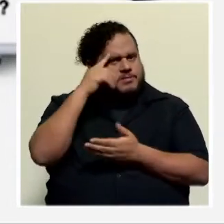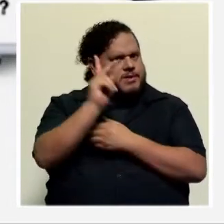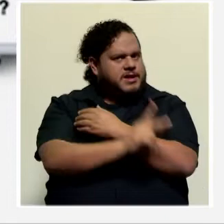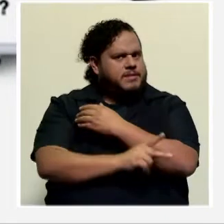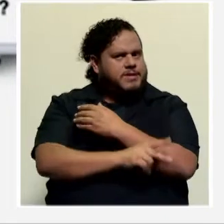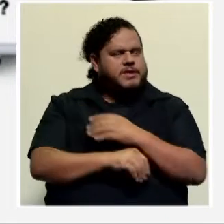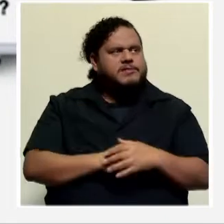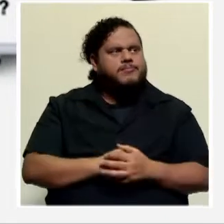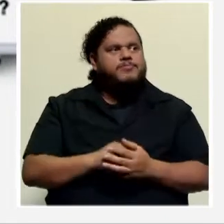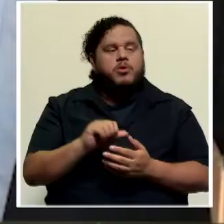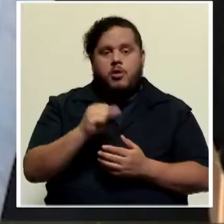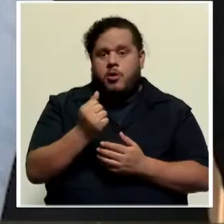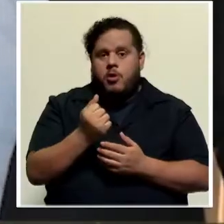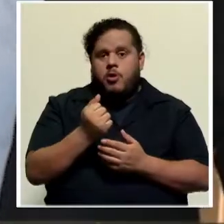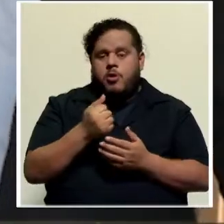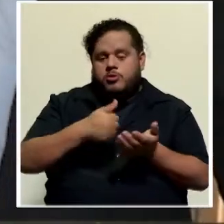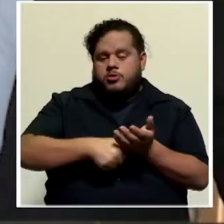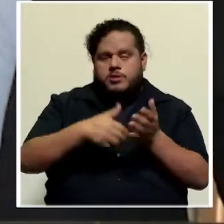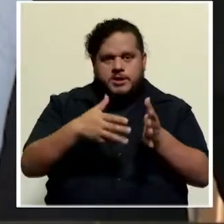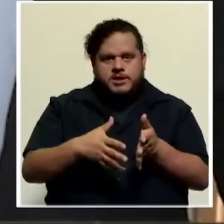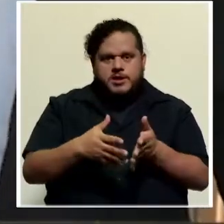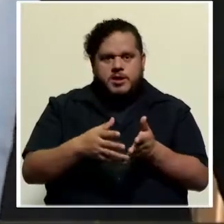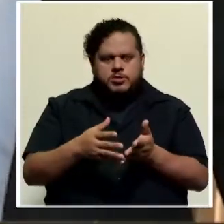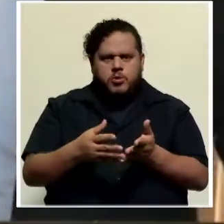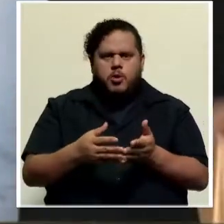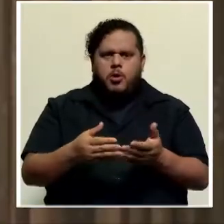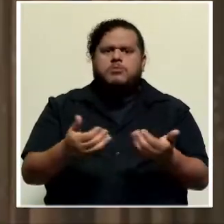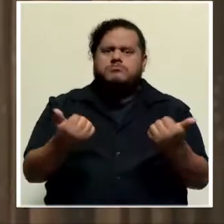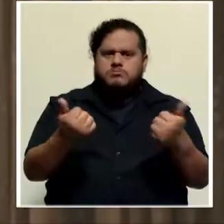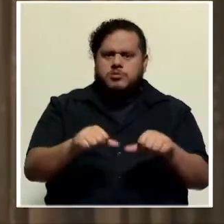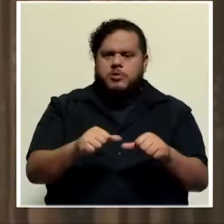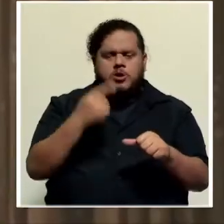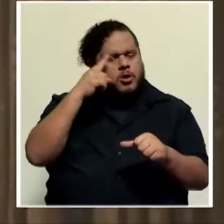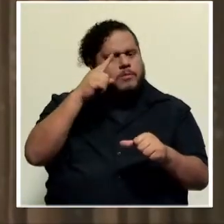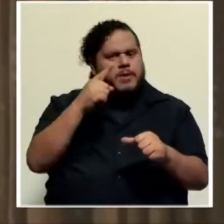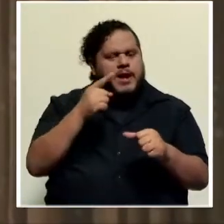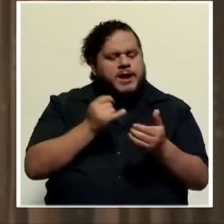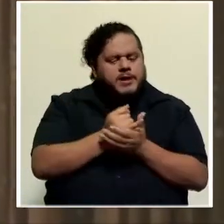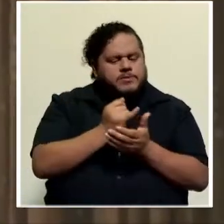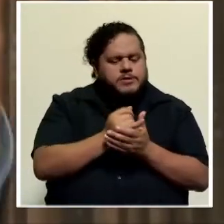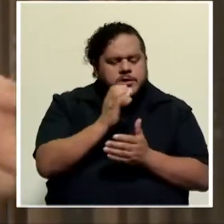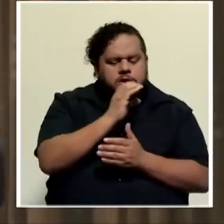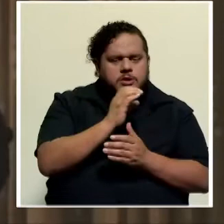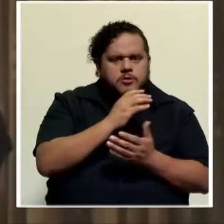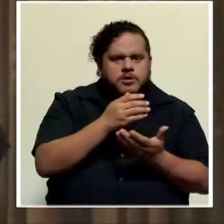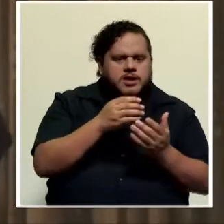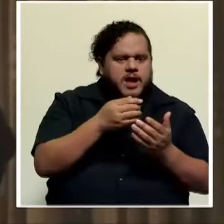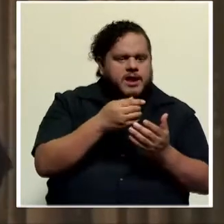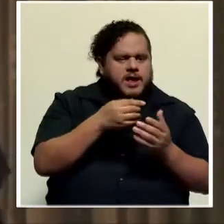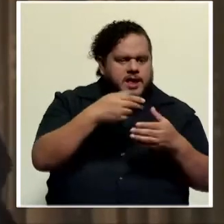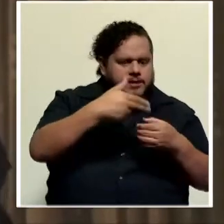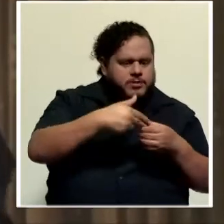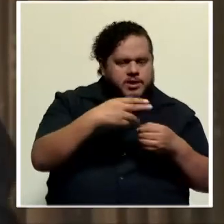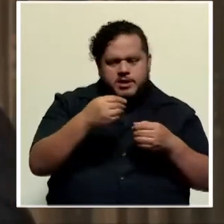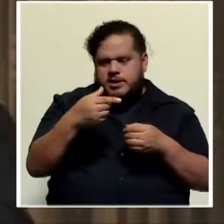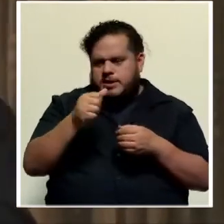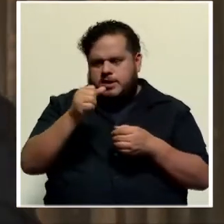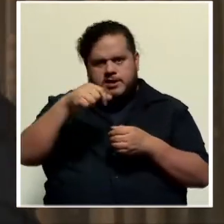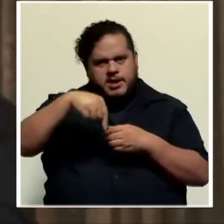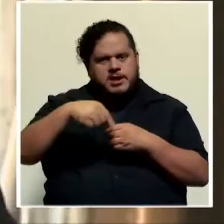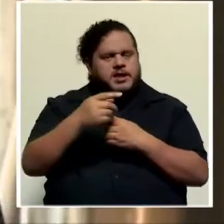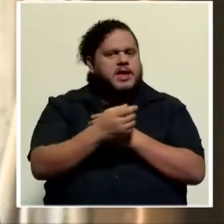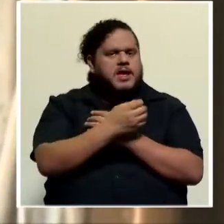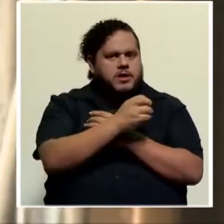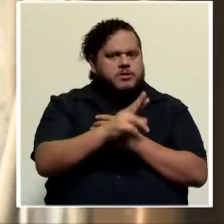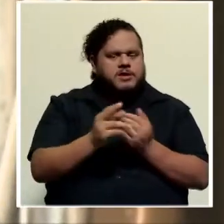Otro candidato a favor de la explotación de gas y petróleo en Costa Rica es Rolando Araya, del partido Costa Rica